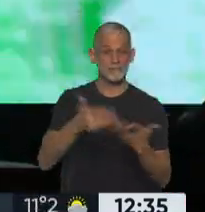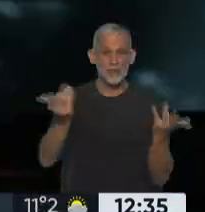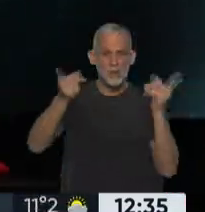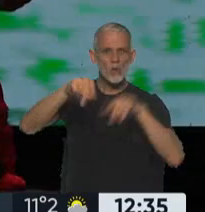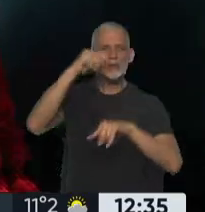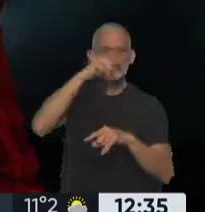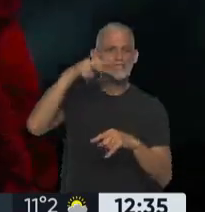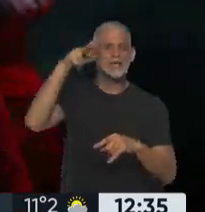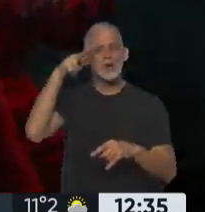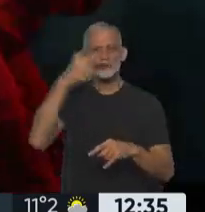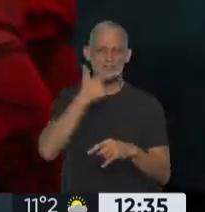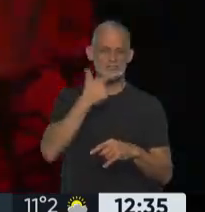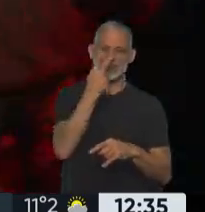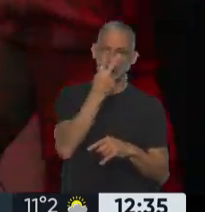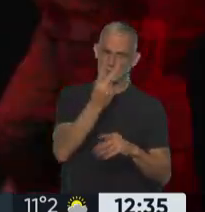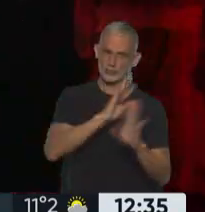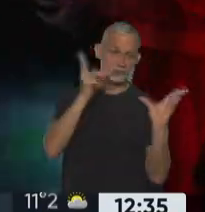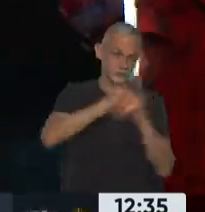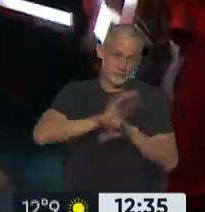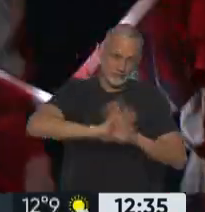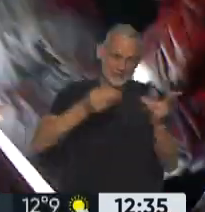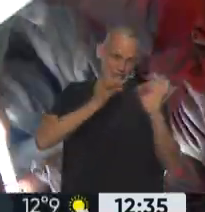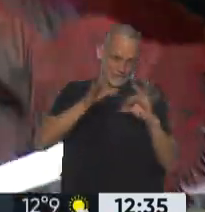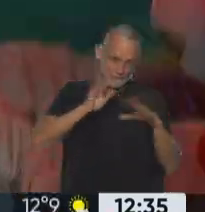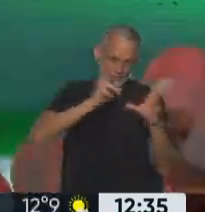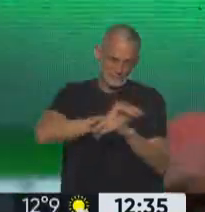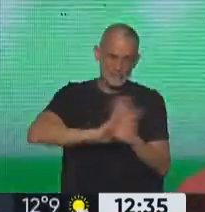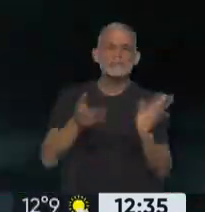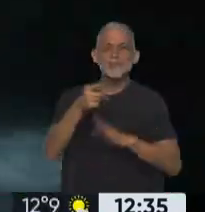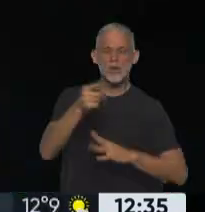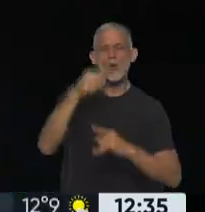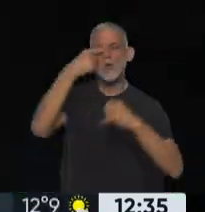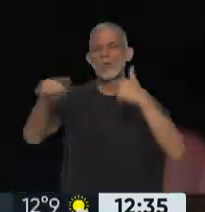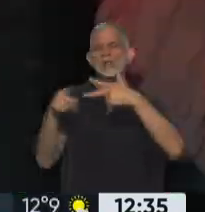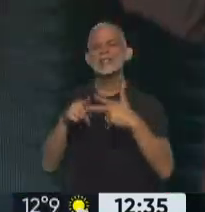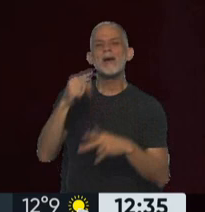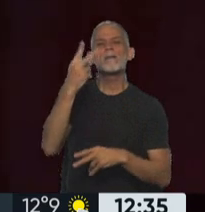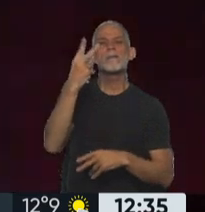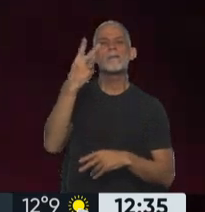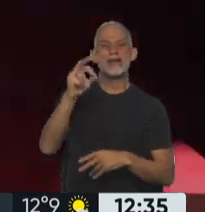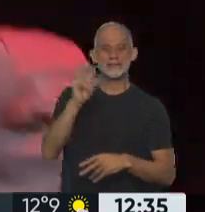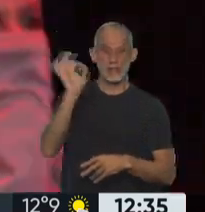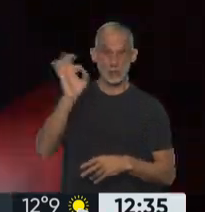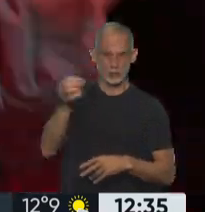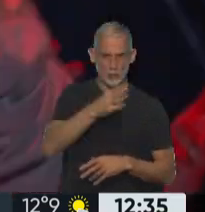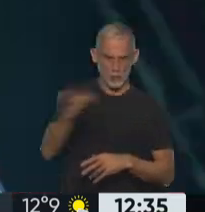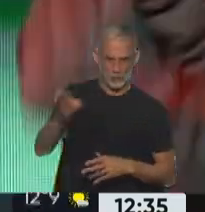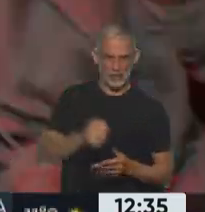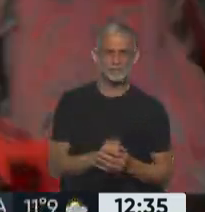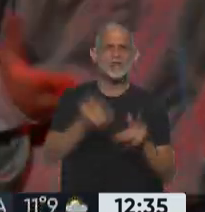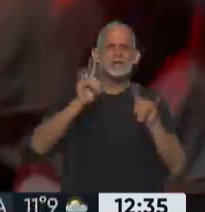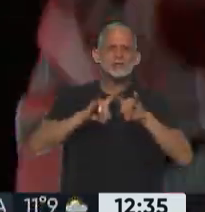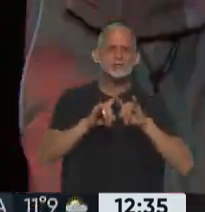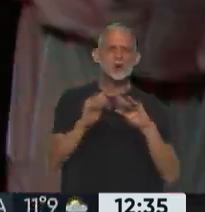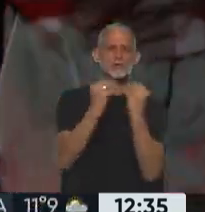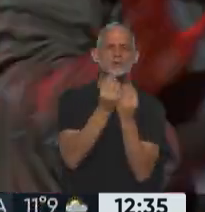7 y el 8 de septiembre en 2 funciones agotadas, y la última programada será para este 20 de octubre. Un show de